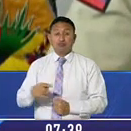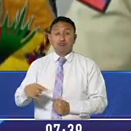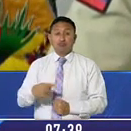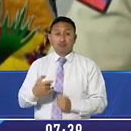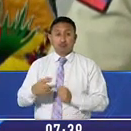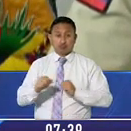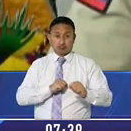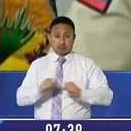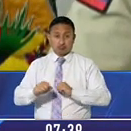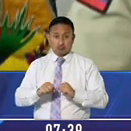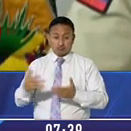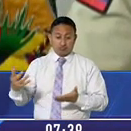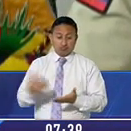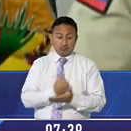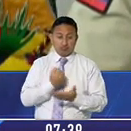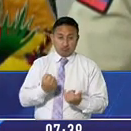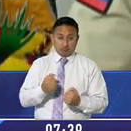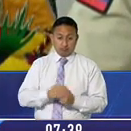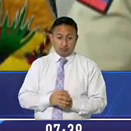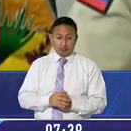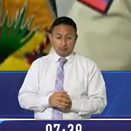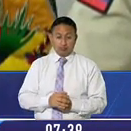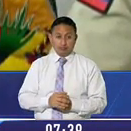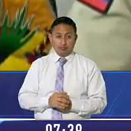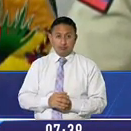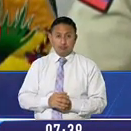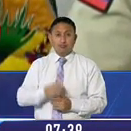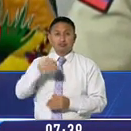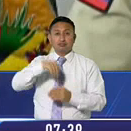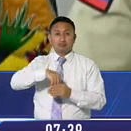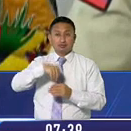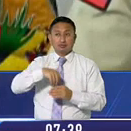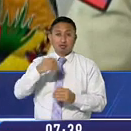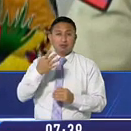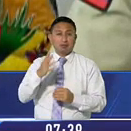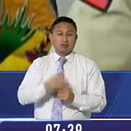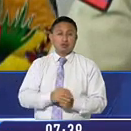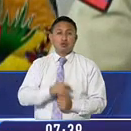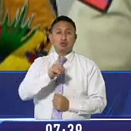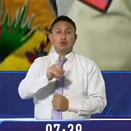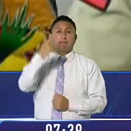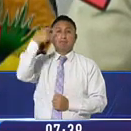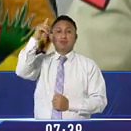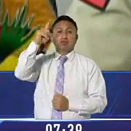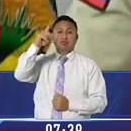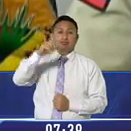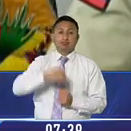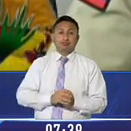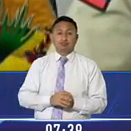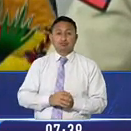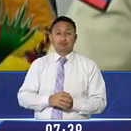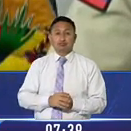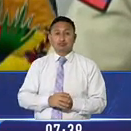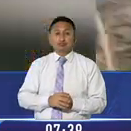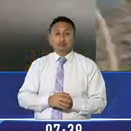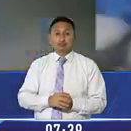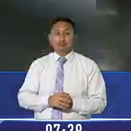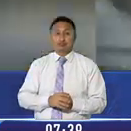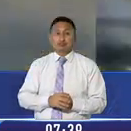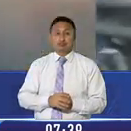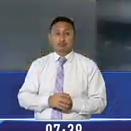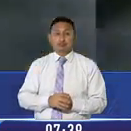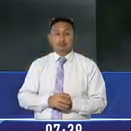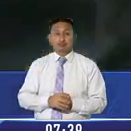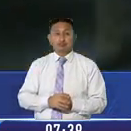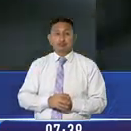logra sacar del mercado un consumo interno la cantidad de 1.000.000 dosis. En esta operación se